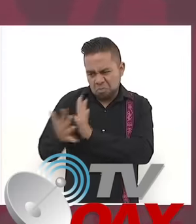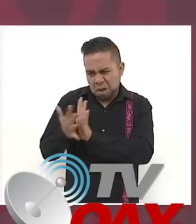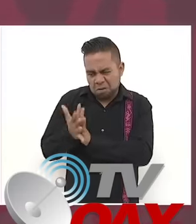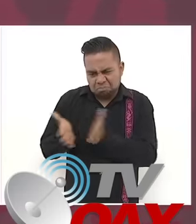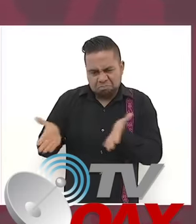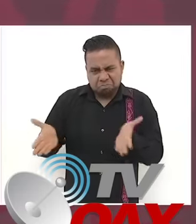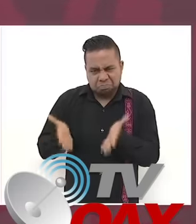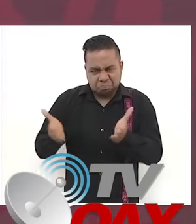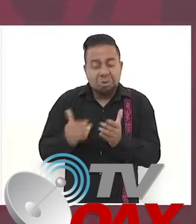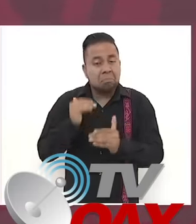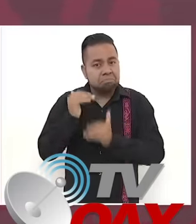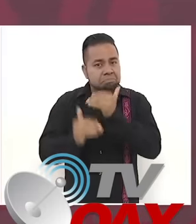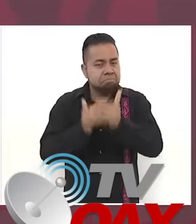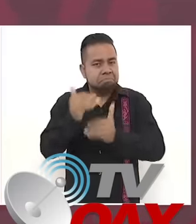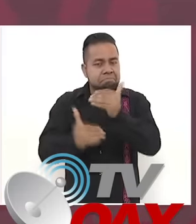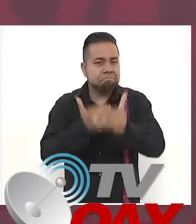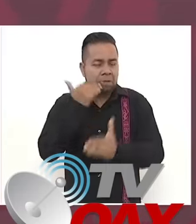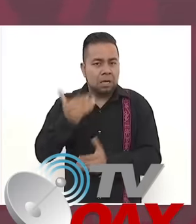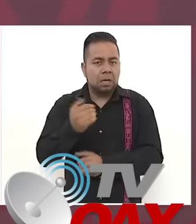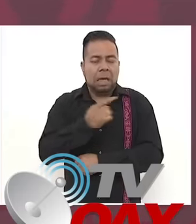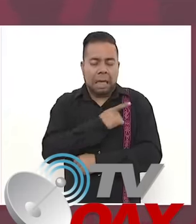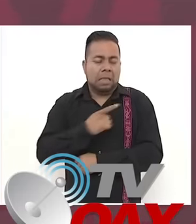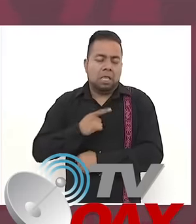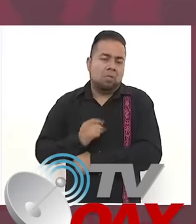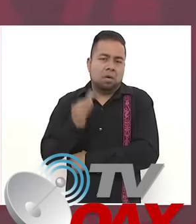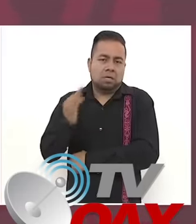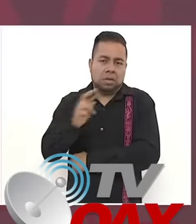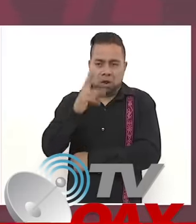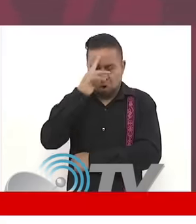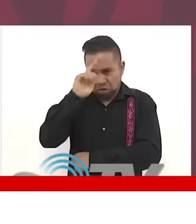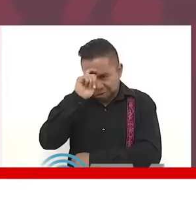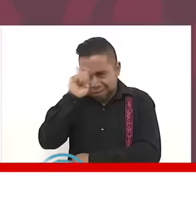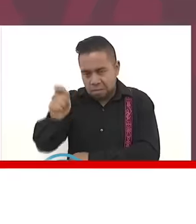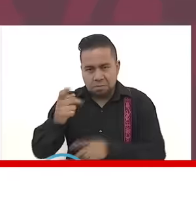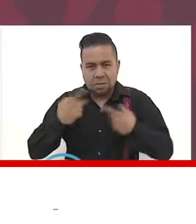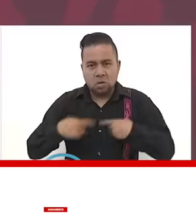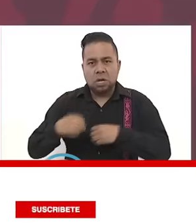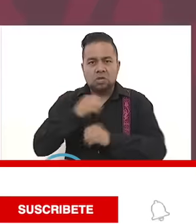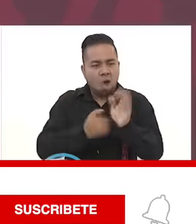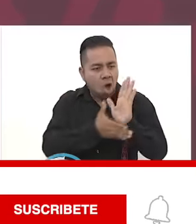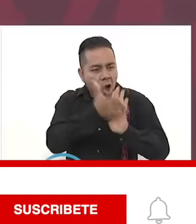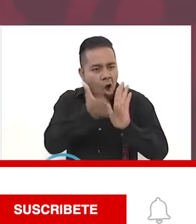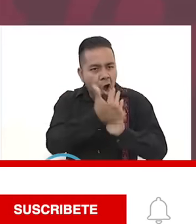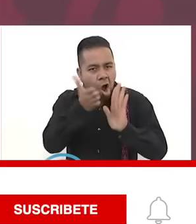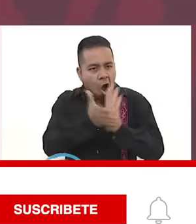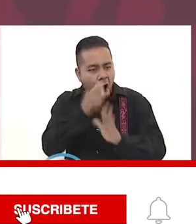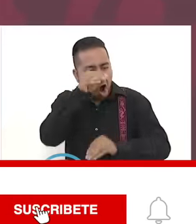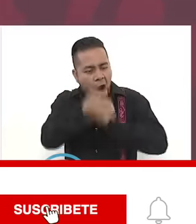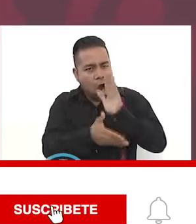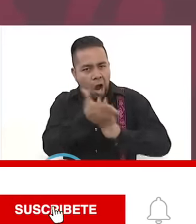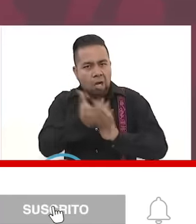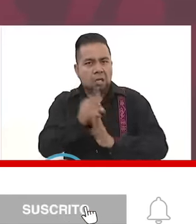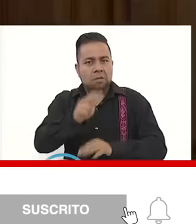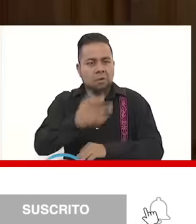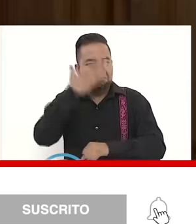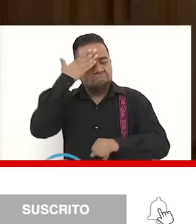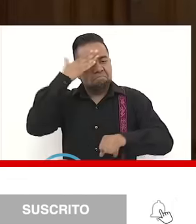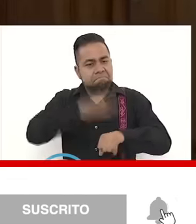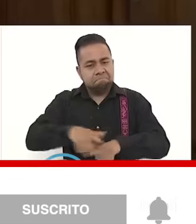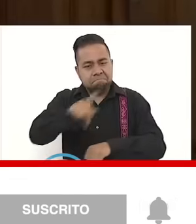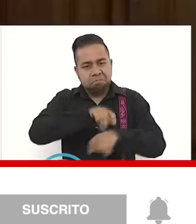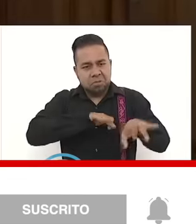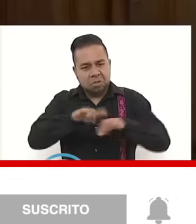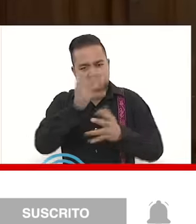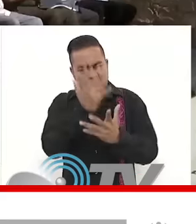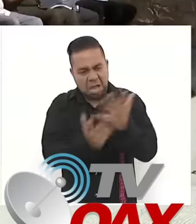también que reconocer el trabajo de los obreros de la construcción. Nunca olvidar a los